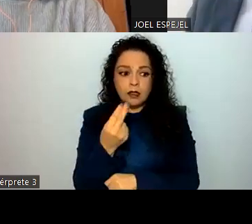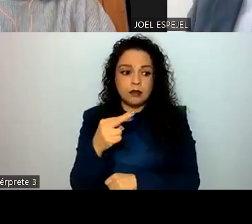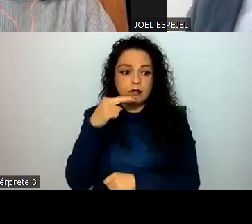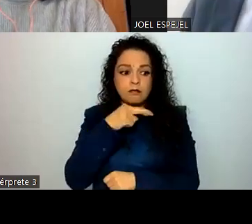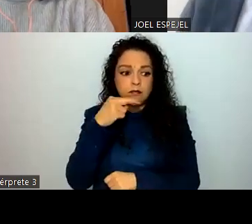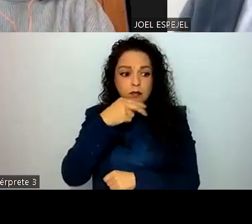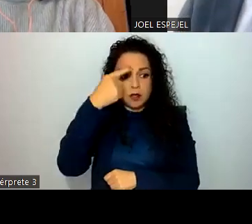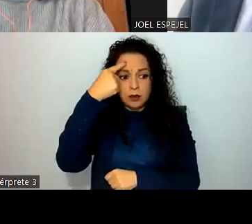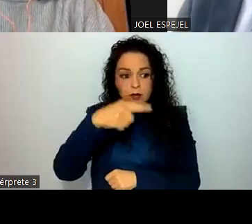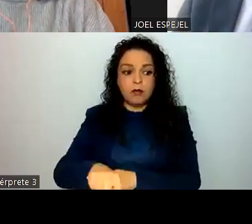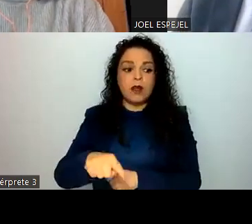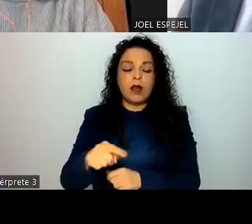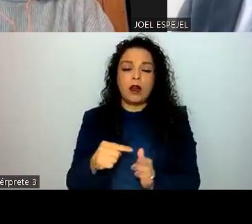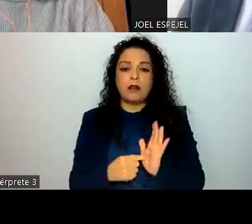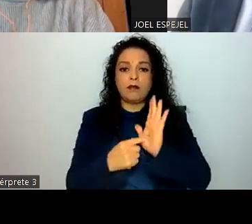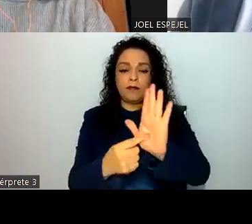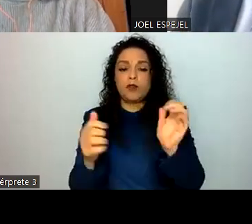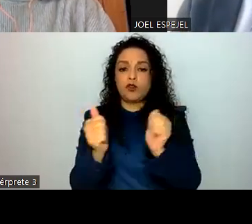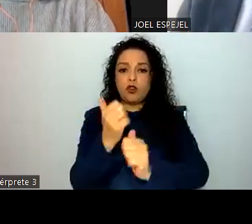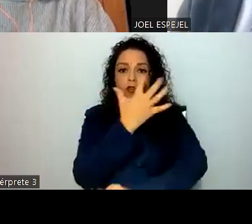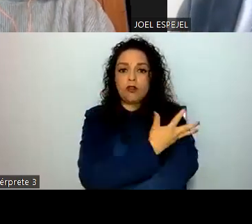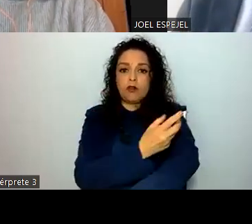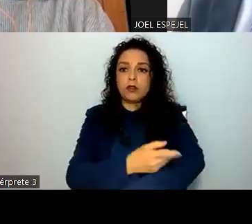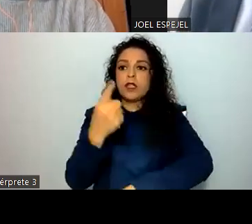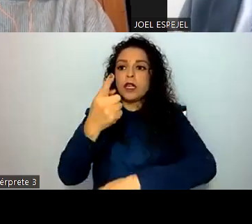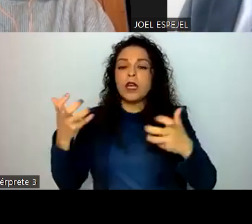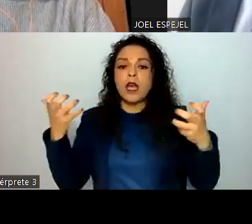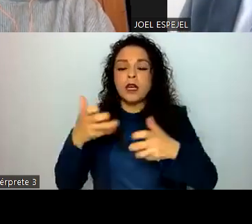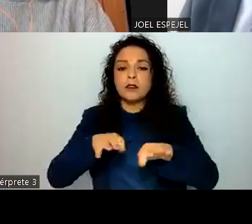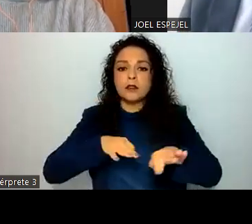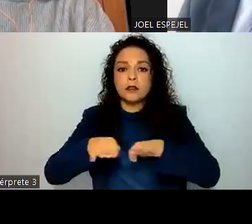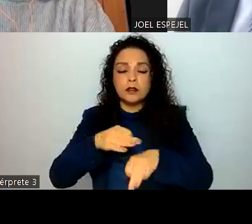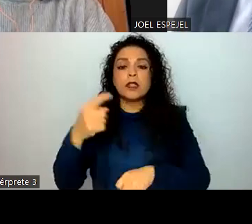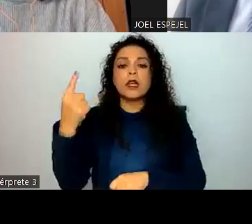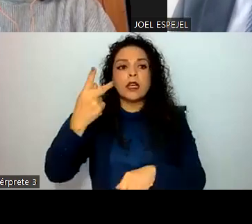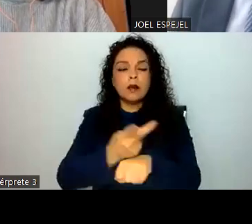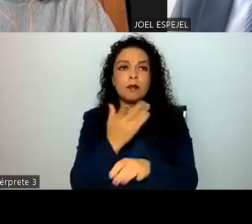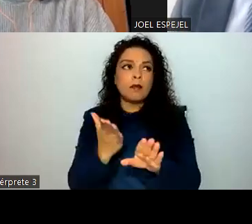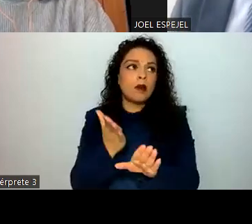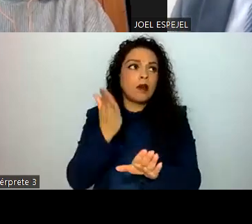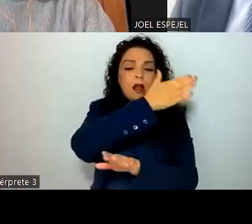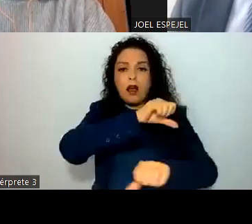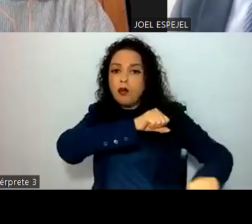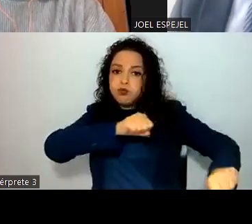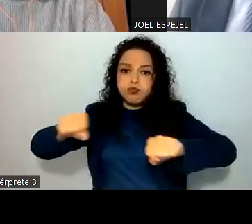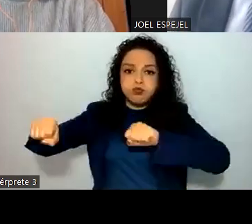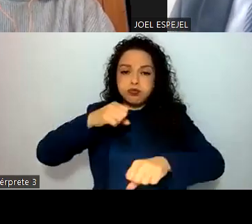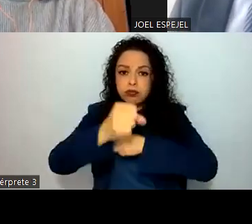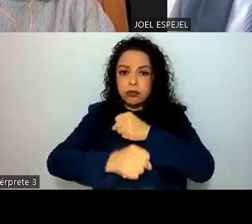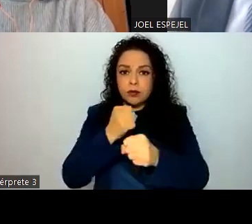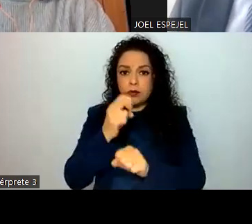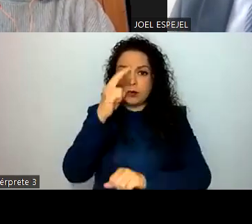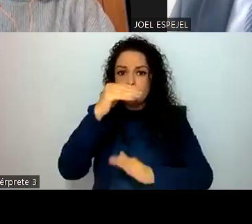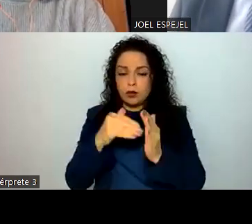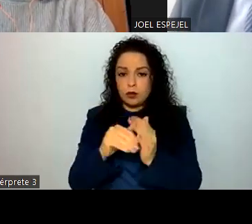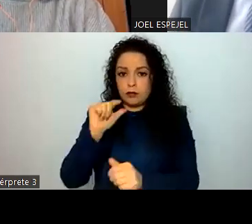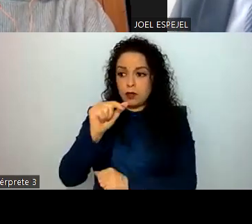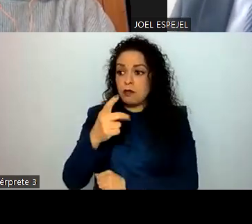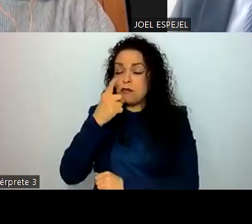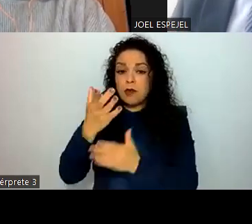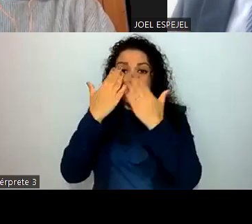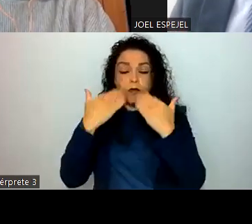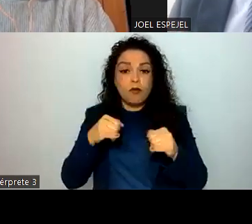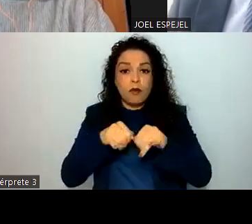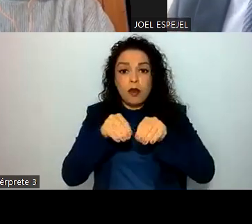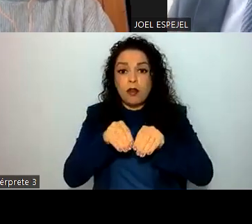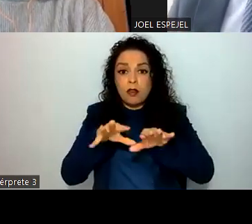la transparencia y rendición de cuentas y con los ciudadanos afectados por el sismo de 2017, por lo que se declara en la inexistencia de información en materia del recurso de